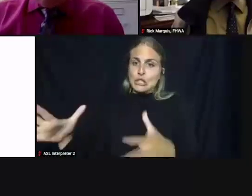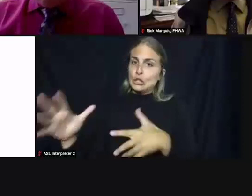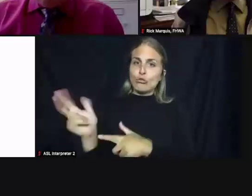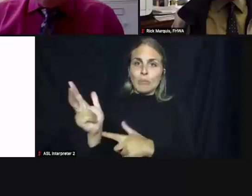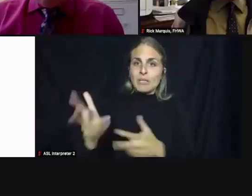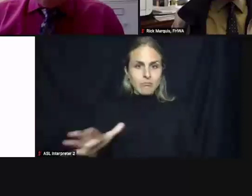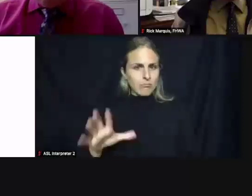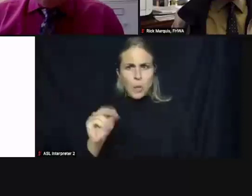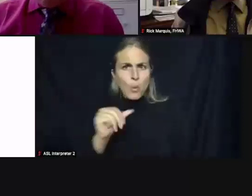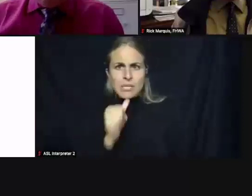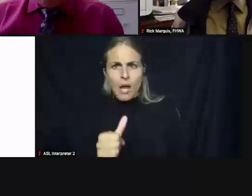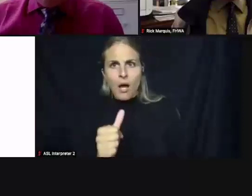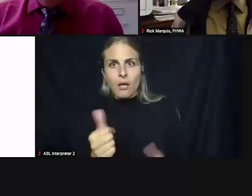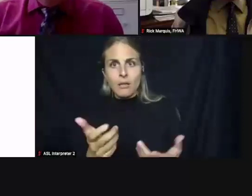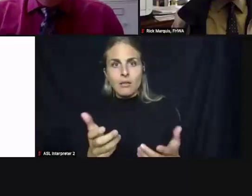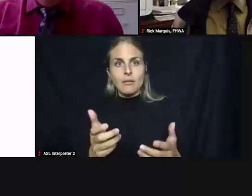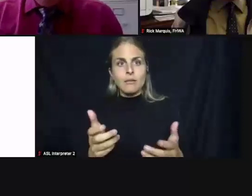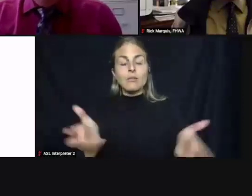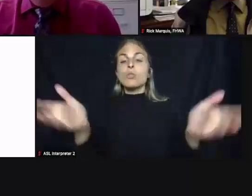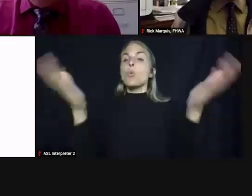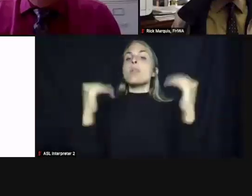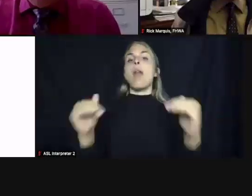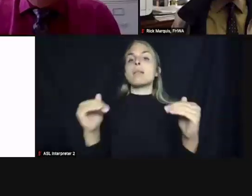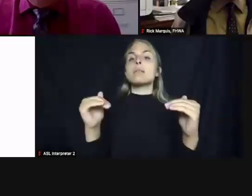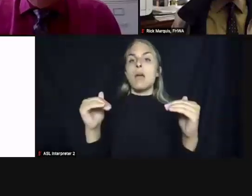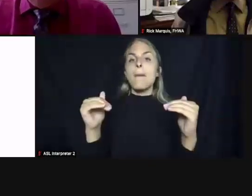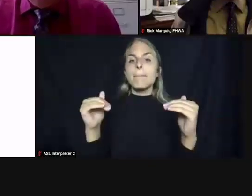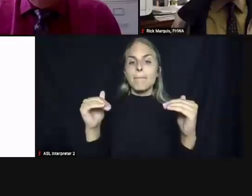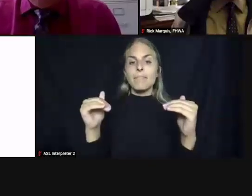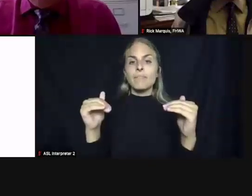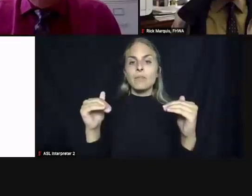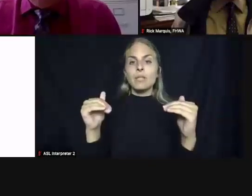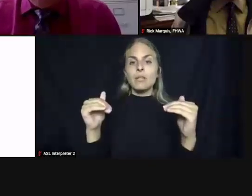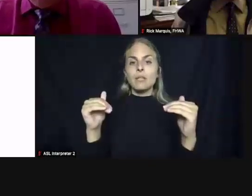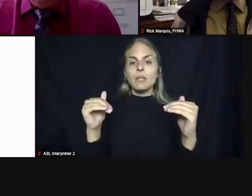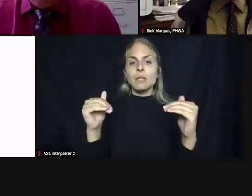Gracias, señor Wagner. Ya pasaron los 3 minutos.